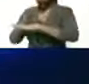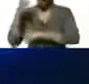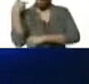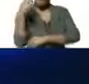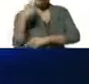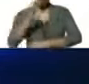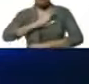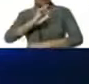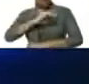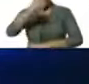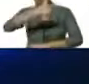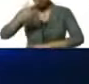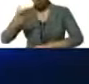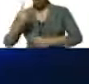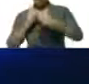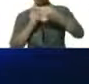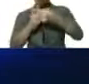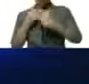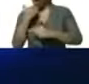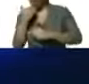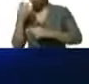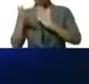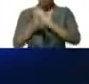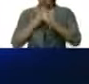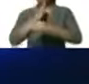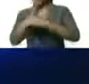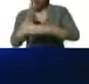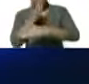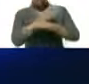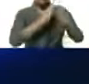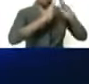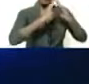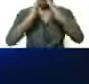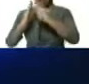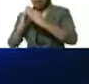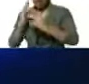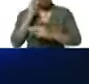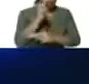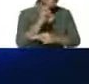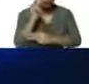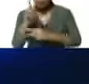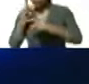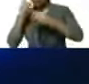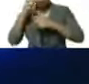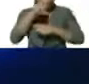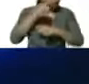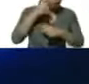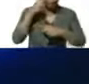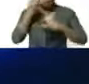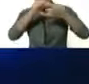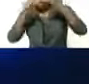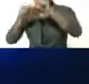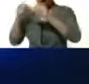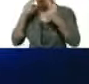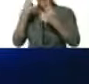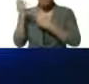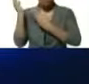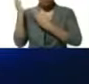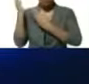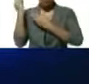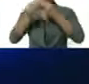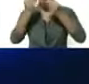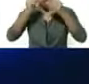tenido casos positivos también, estamos yendo al caso por casa en esa parroquia, ahí vemos las imágenes, está